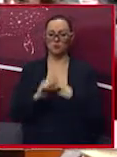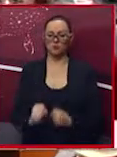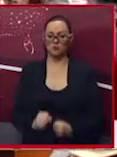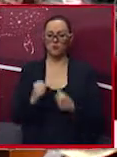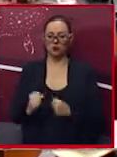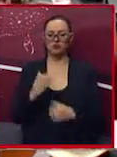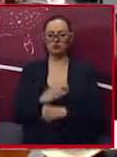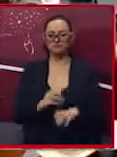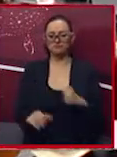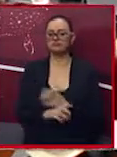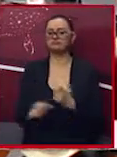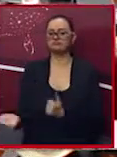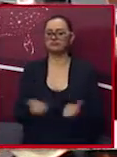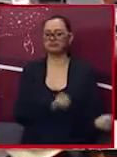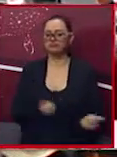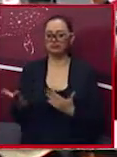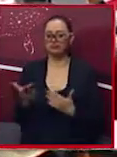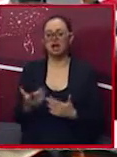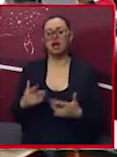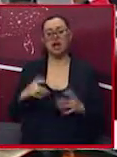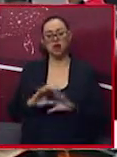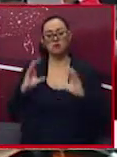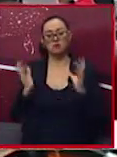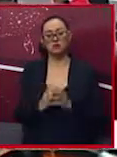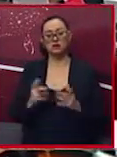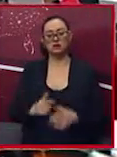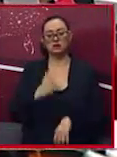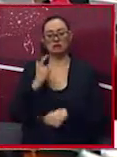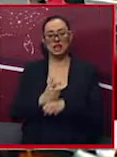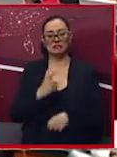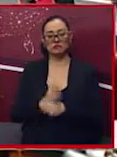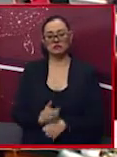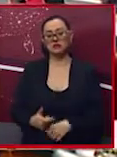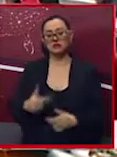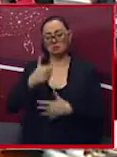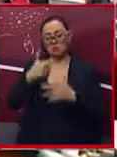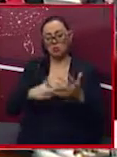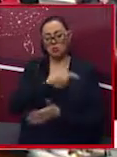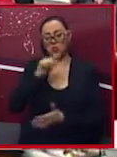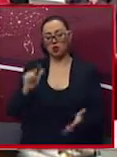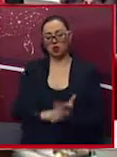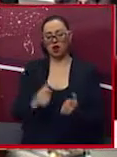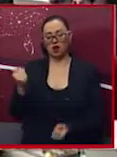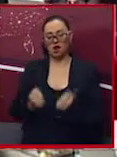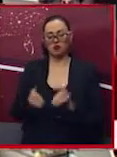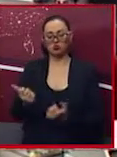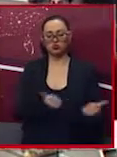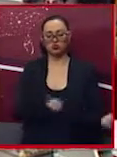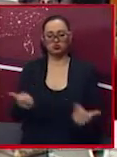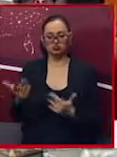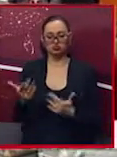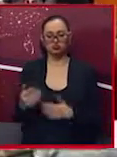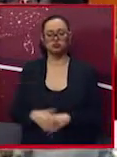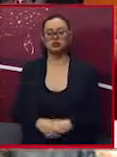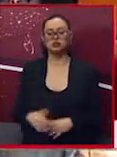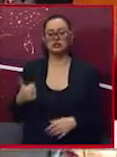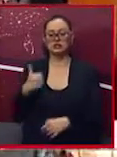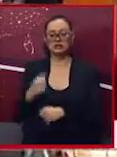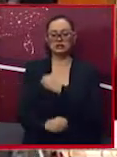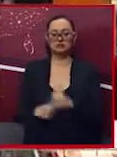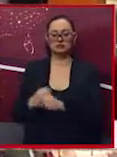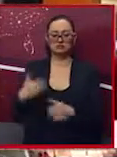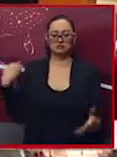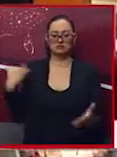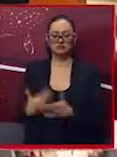ascendente. Somos hoy el séptimo exportador de autos en el mundo. Una economía que recibió en los últimos 6